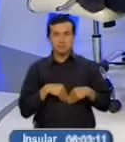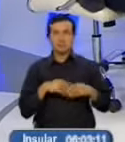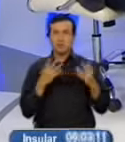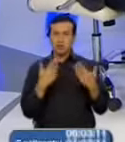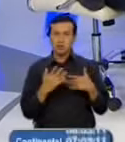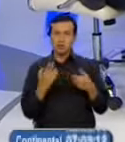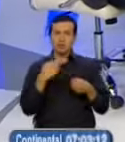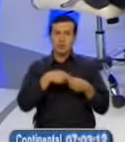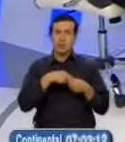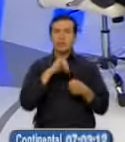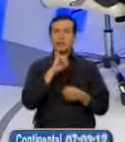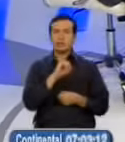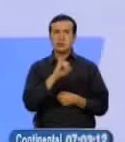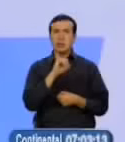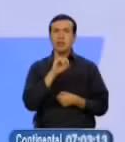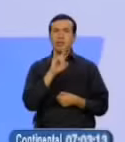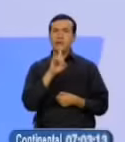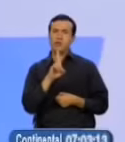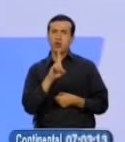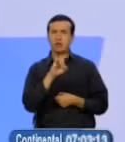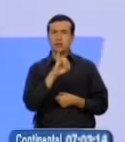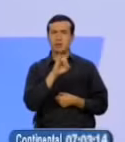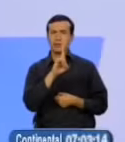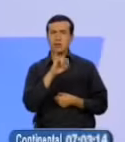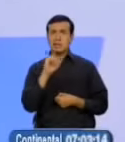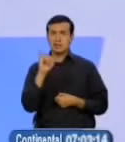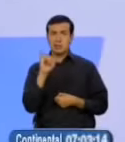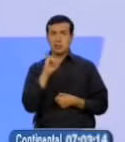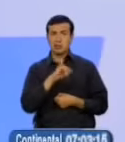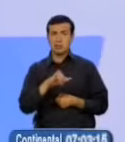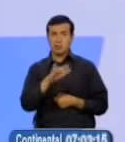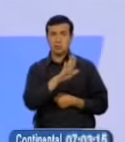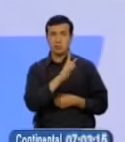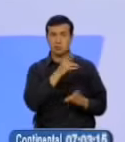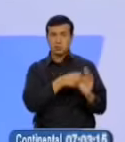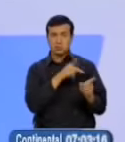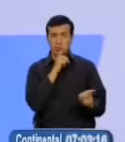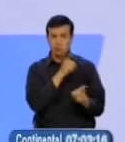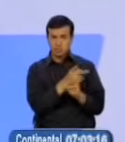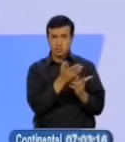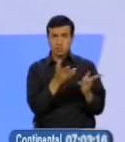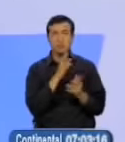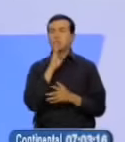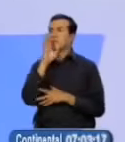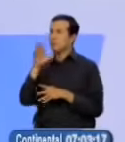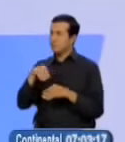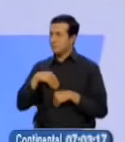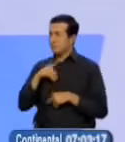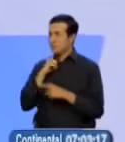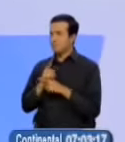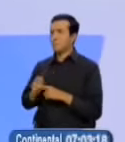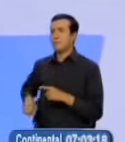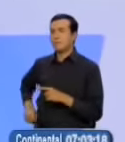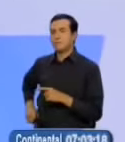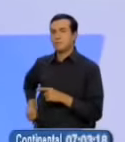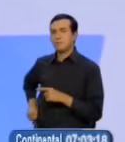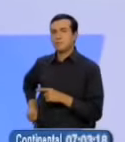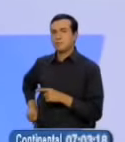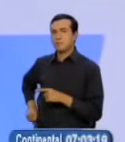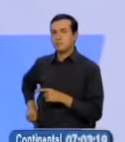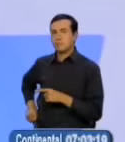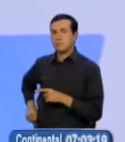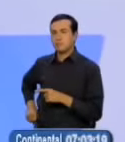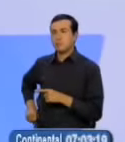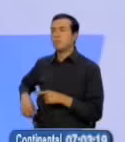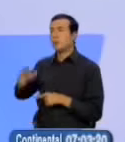ya a la Izquierda Democrática? Sí, Carlos, buenos días. De nuevo, muchas gracias por la invitación. Siempre acepto las suyas, efectivamente, con mucho gusto. Creo